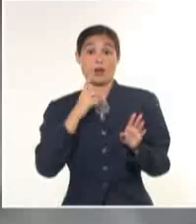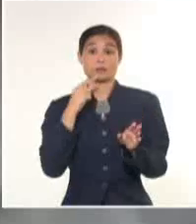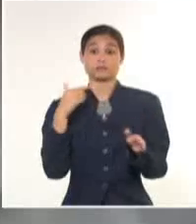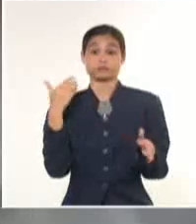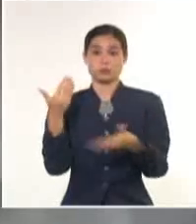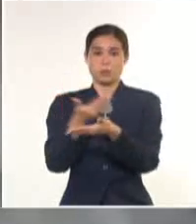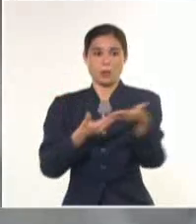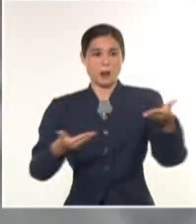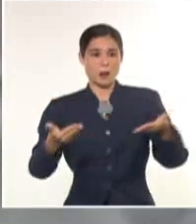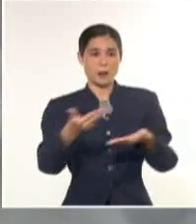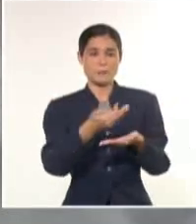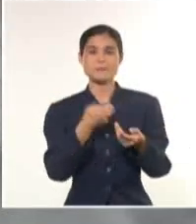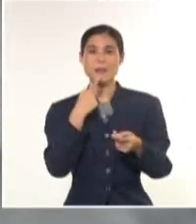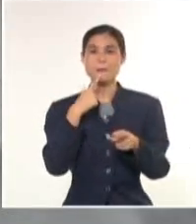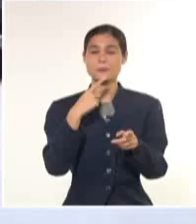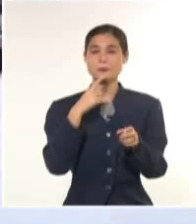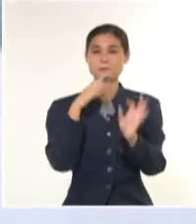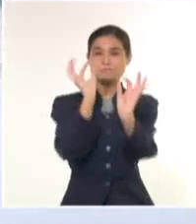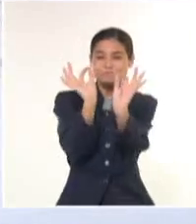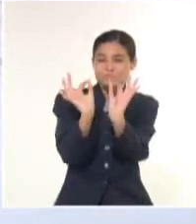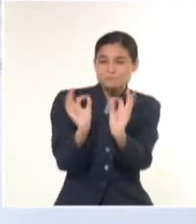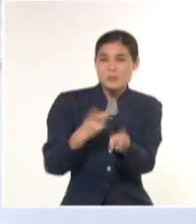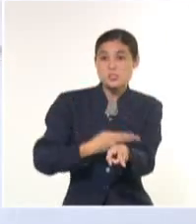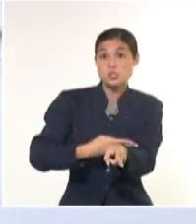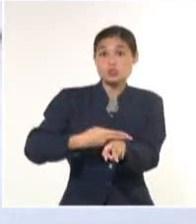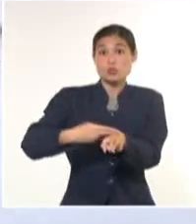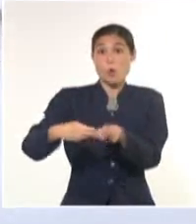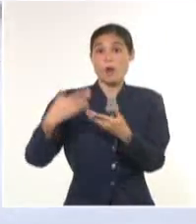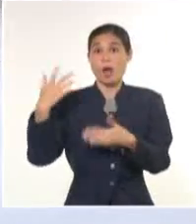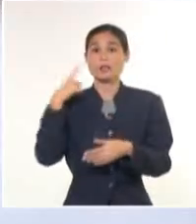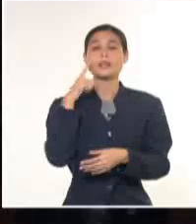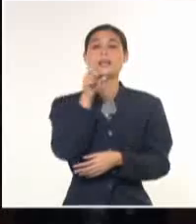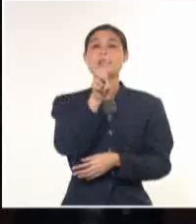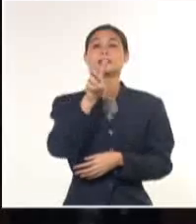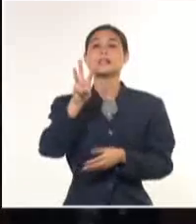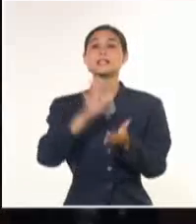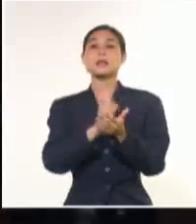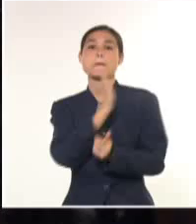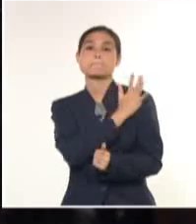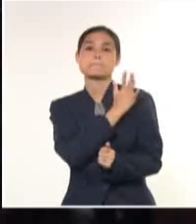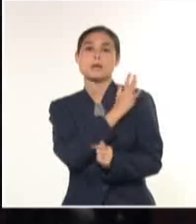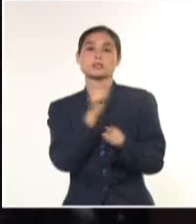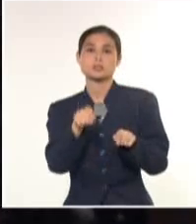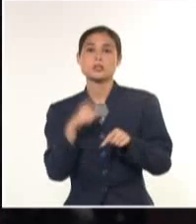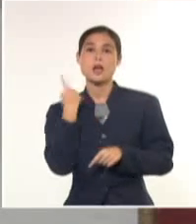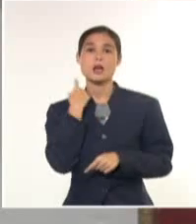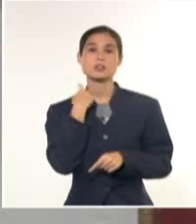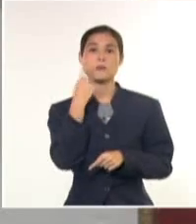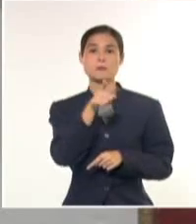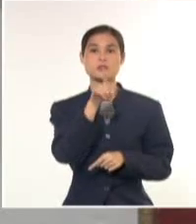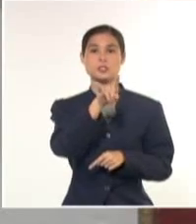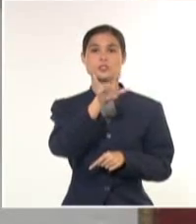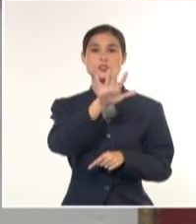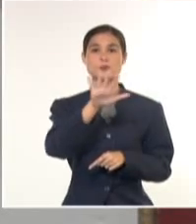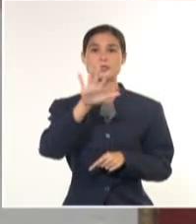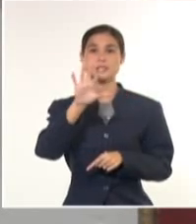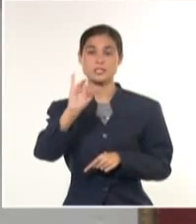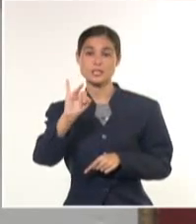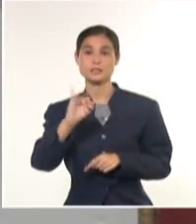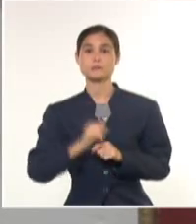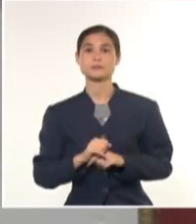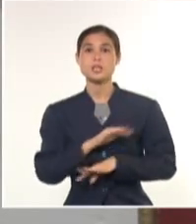se contó en detalles la historia de las acciones del 13 de marzo de 1957 en La Habana, en la que unos